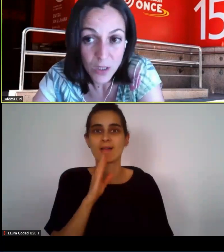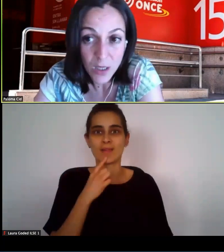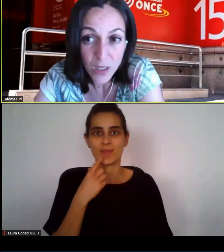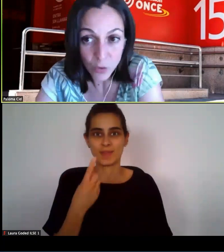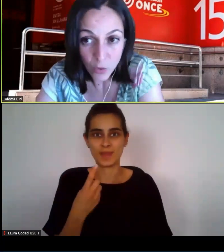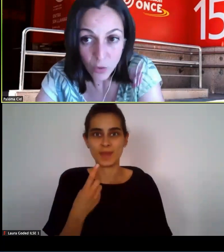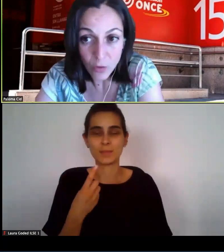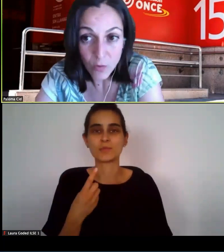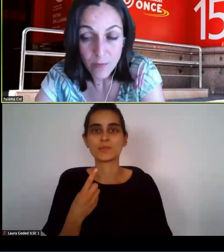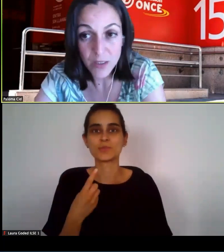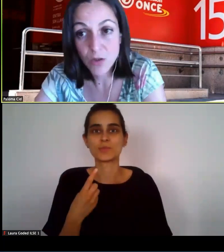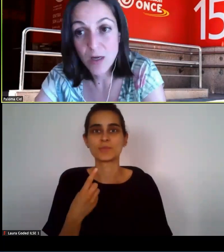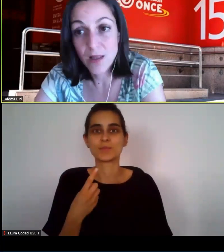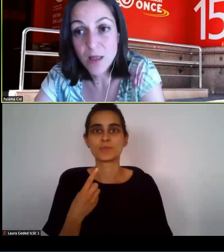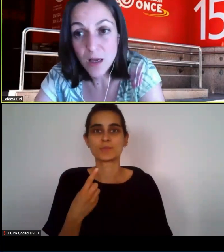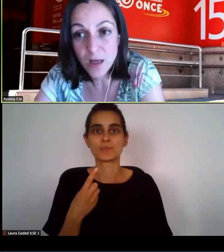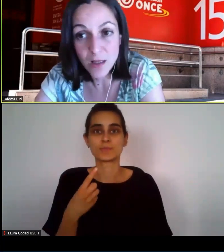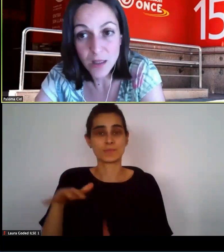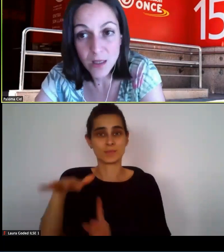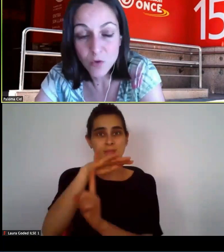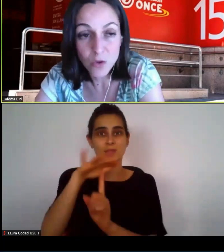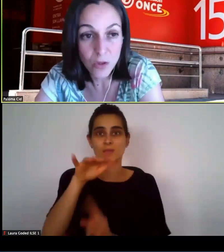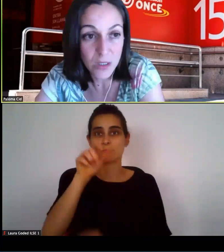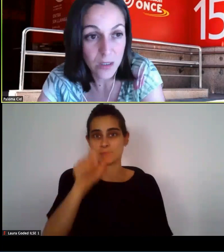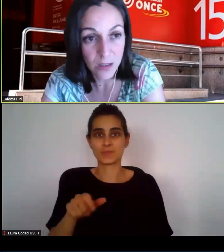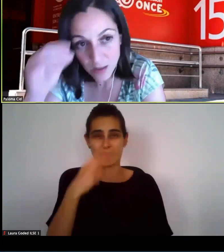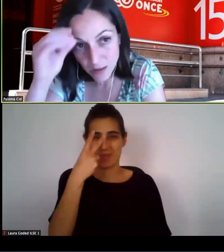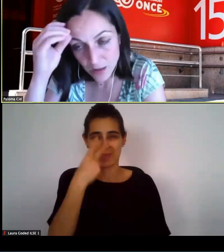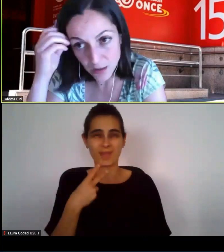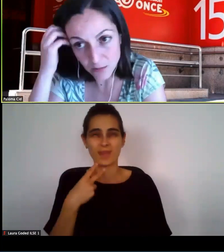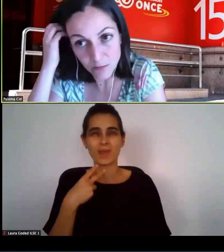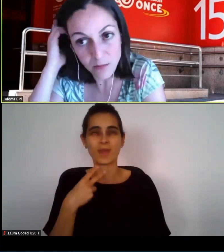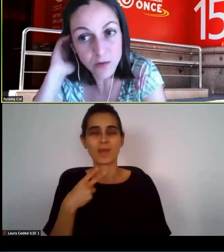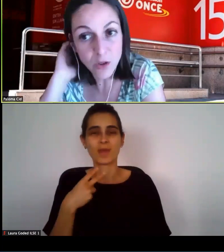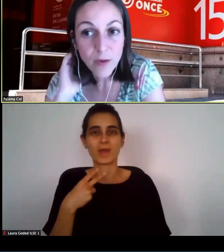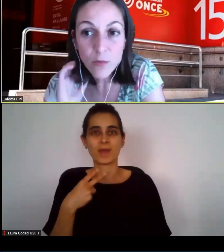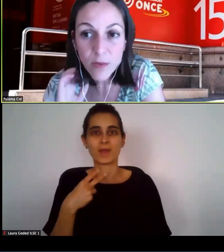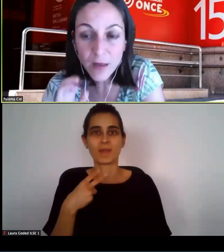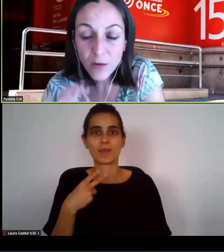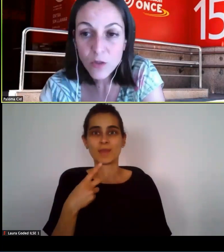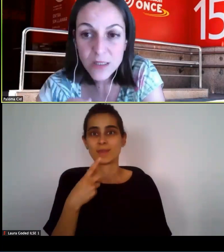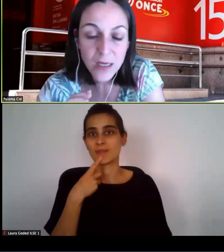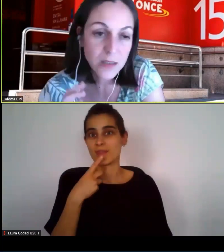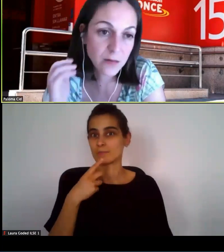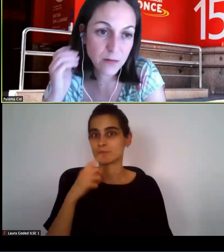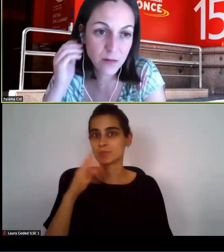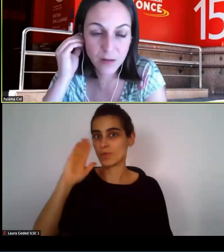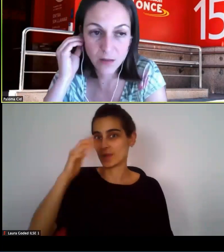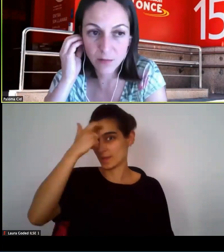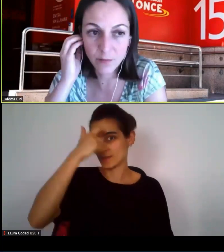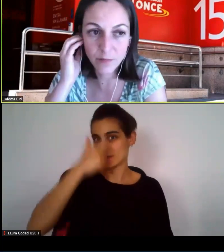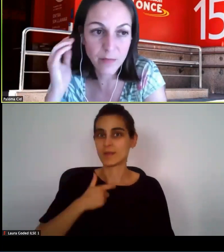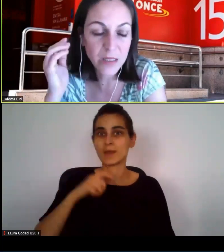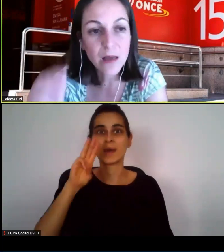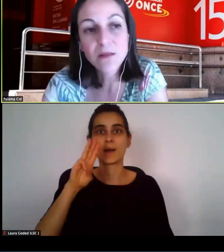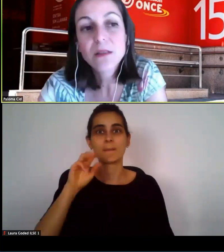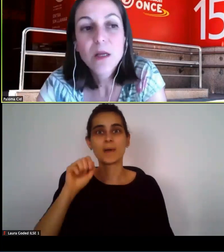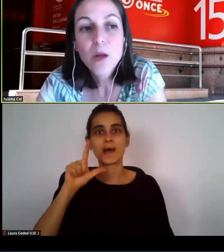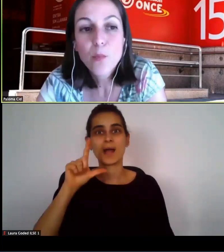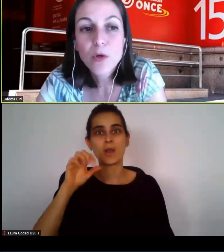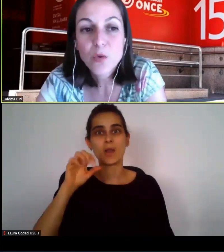aparecíamos en el entorno de una persona ciega, decíamos, oye, soy Paloma, ¿cómo estás,